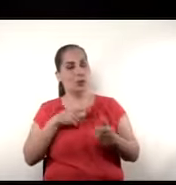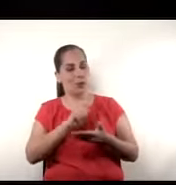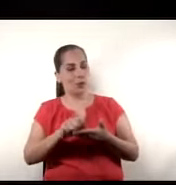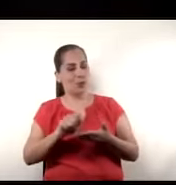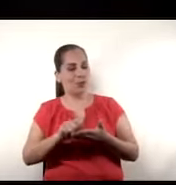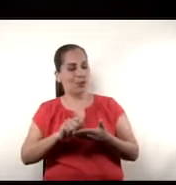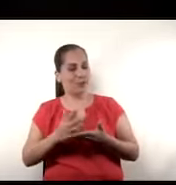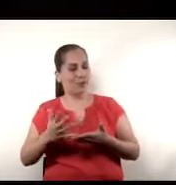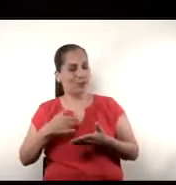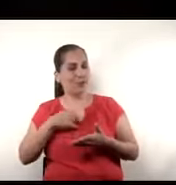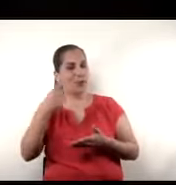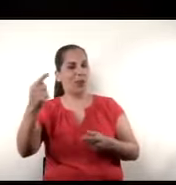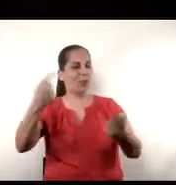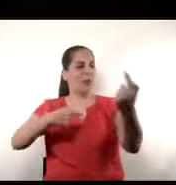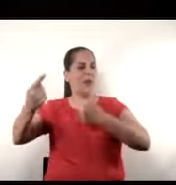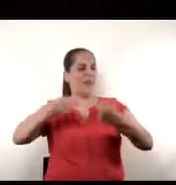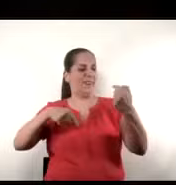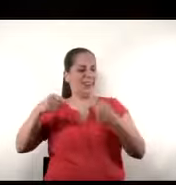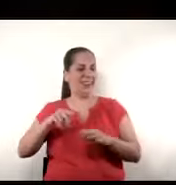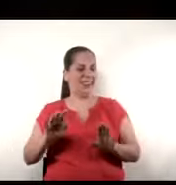después lo puedan criticar a uno.